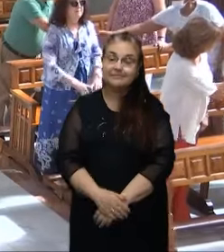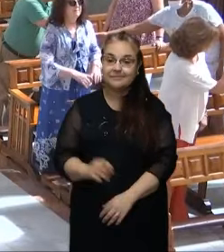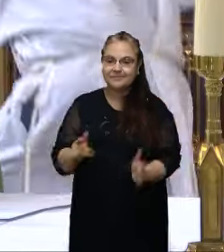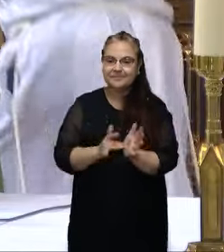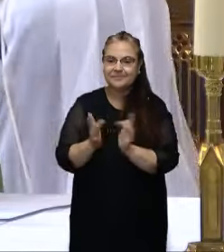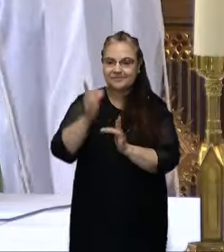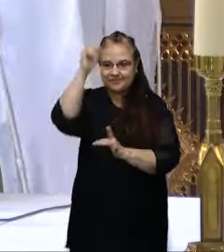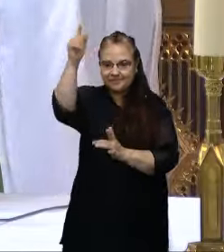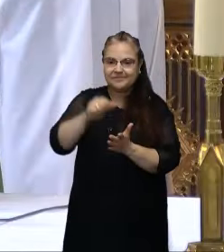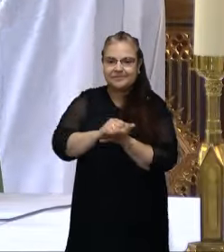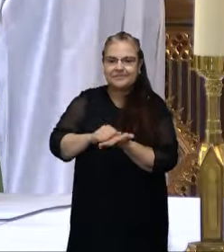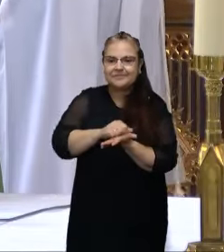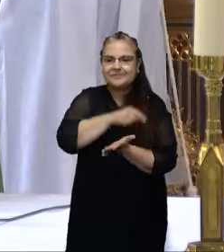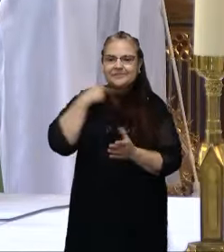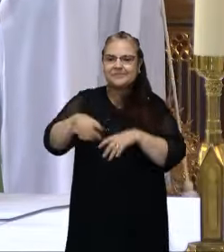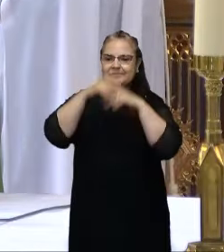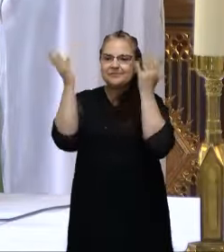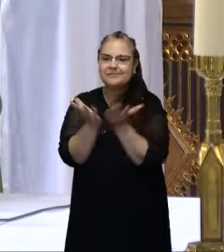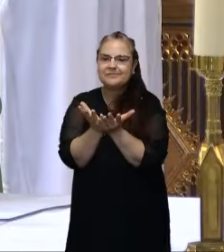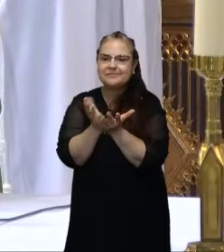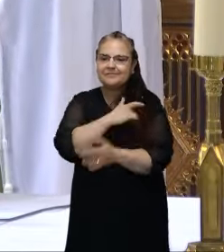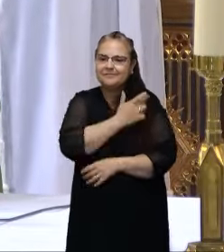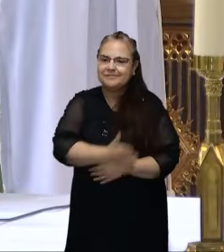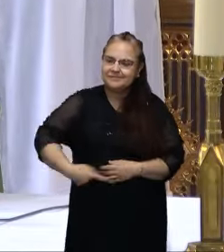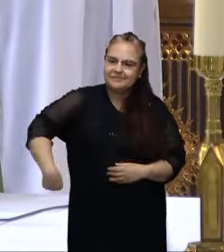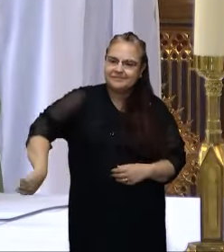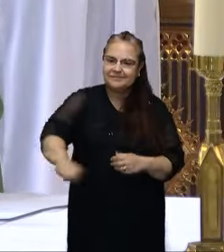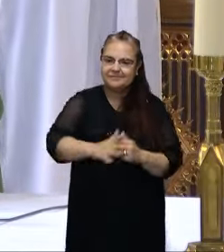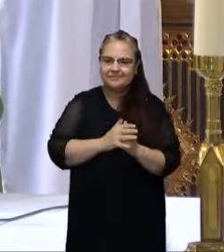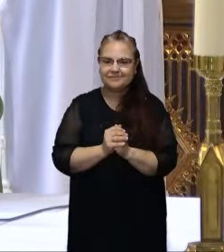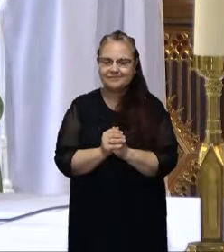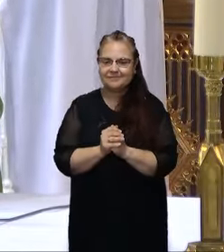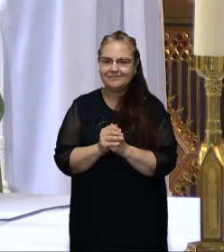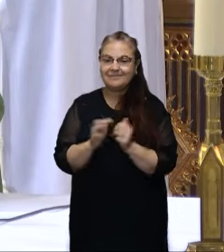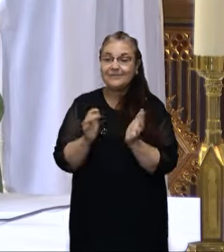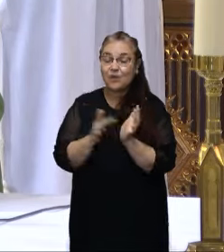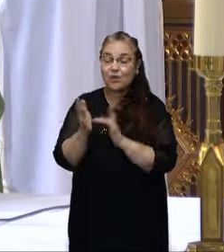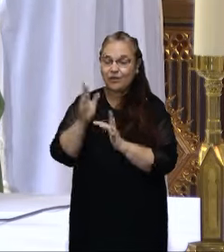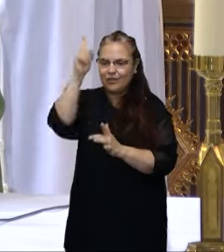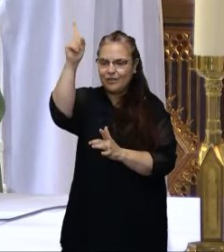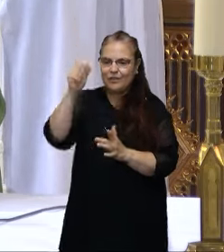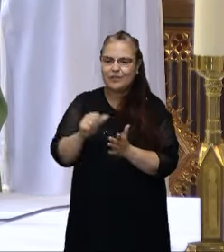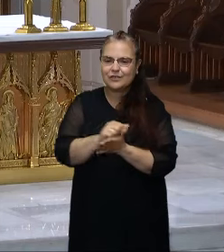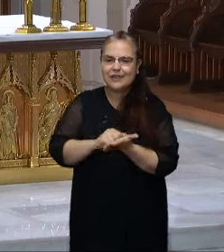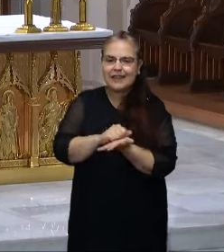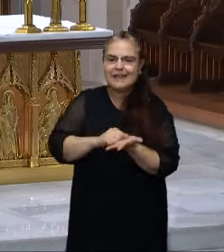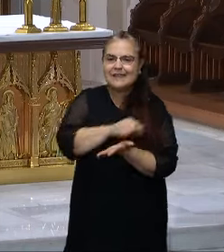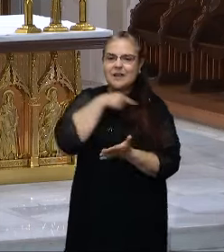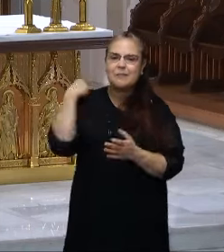Cordero de Dios, que quitas el pecado del mundo, ten piedad de nosotros.